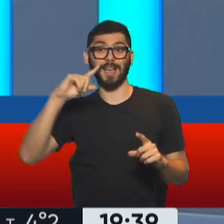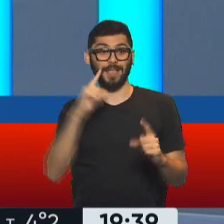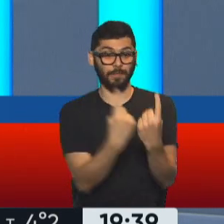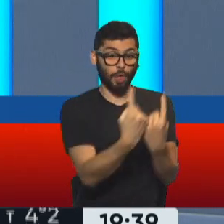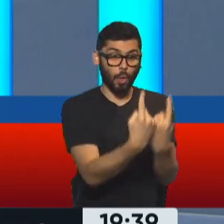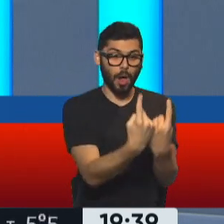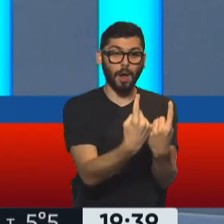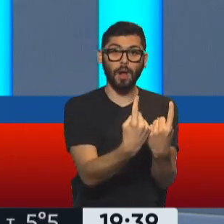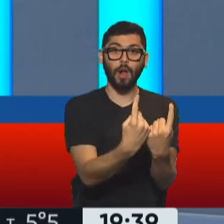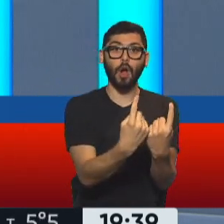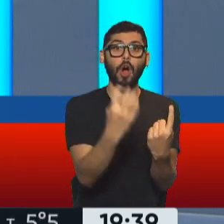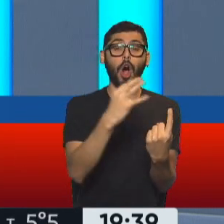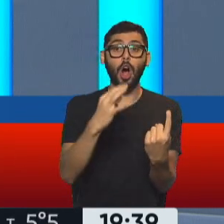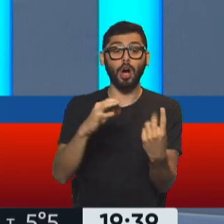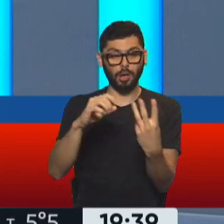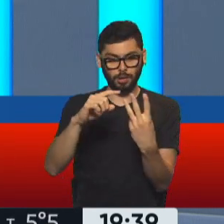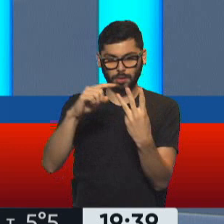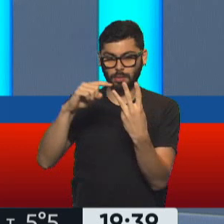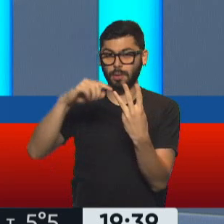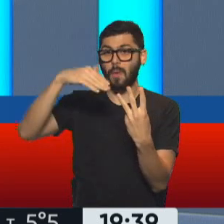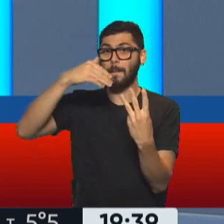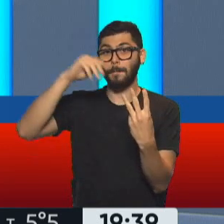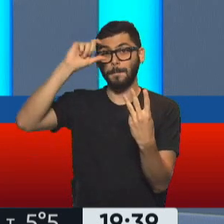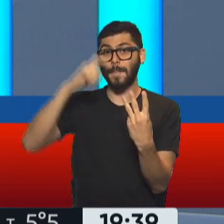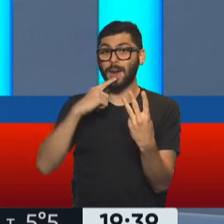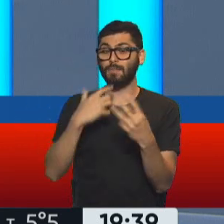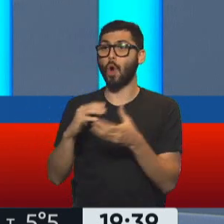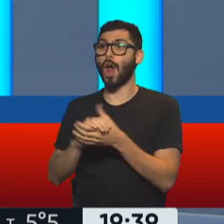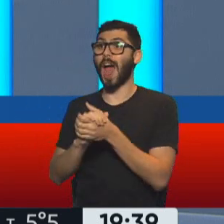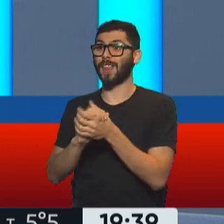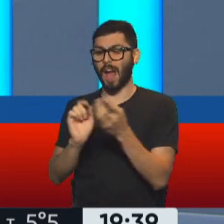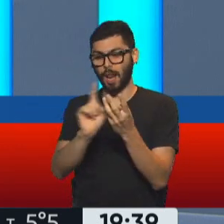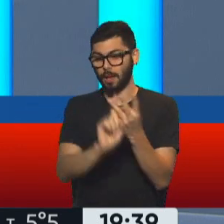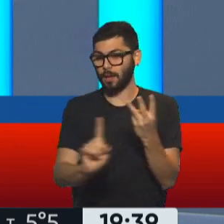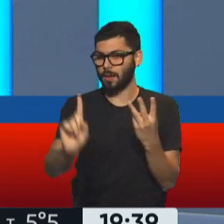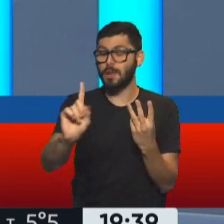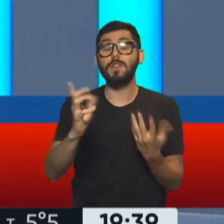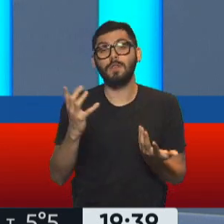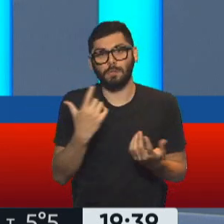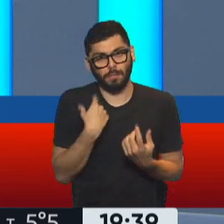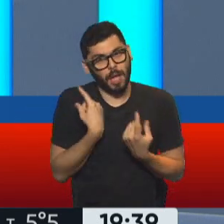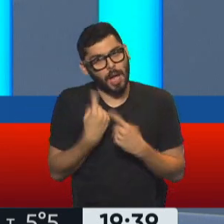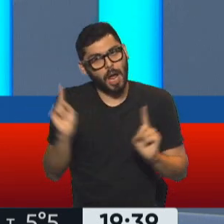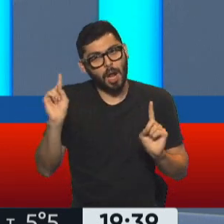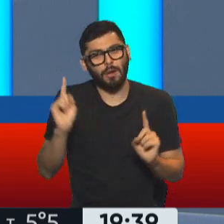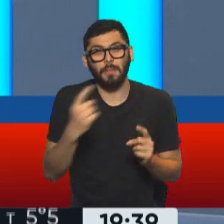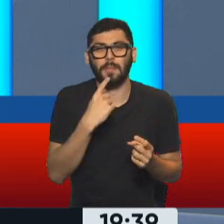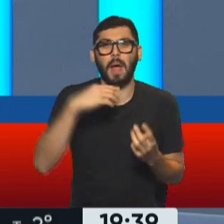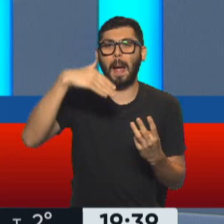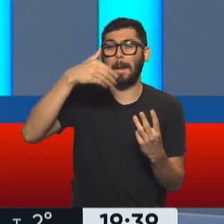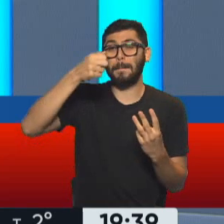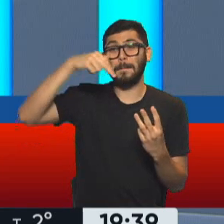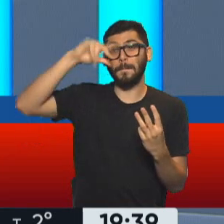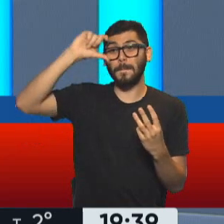de ganar a todo el pro y de repente el atrium por la provincia del radicalismo sería medio raro para mí no me convence la idea de que manny vaya una pelea tan